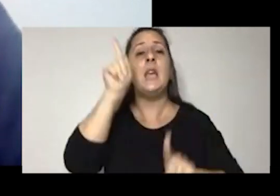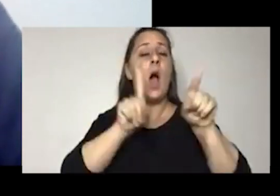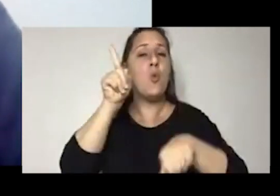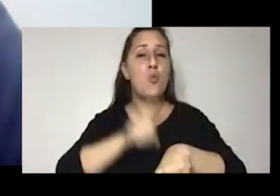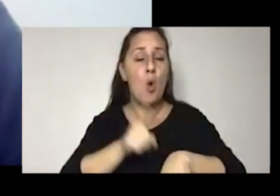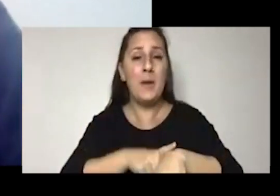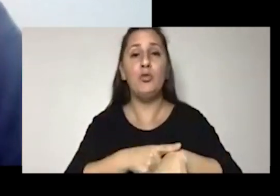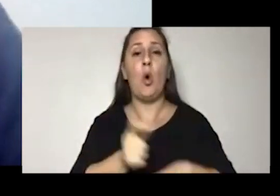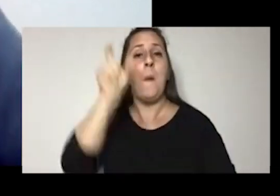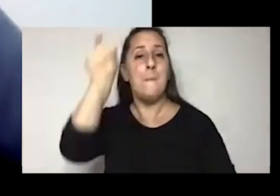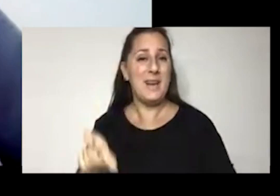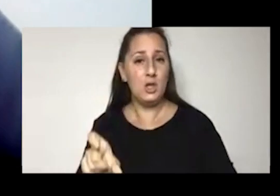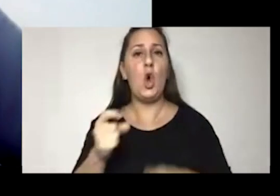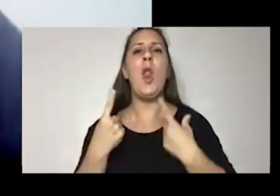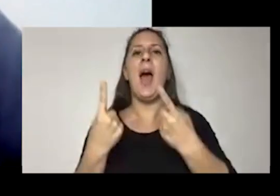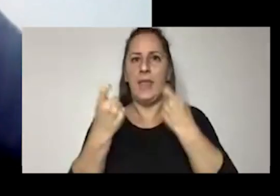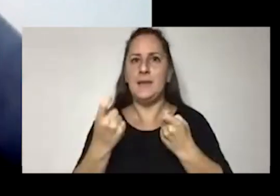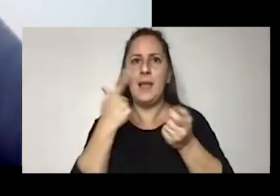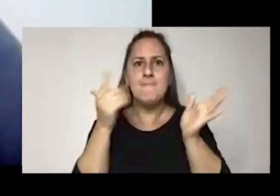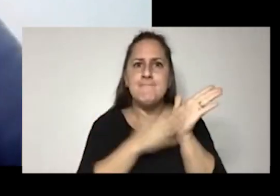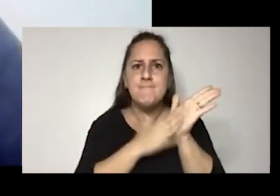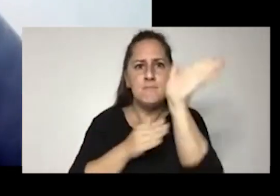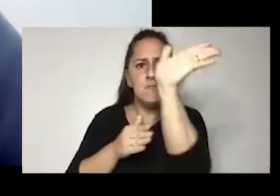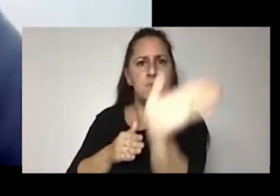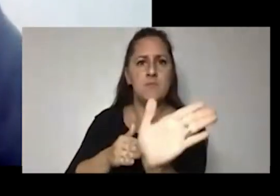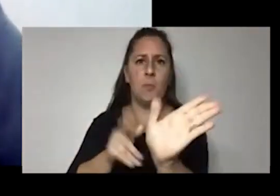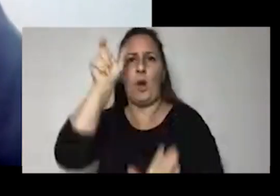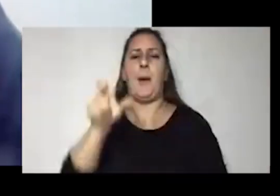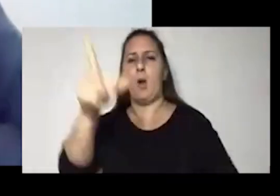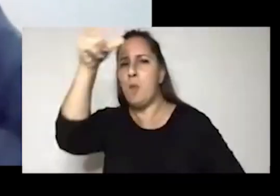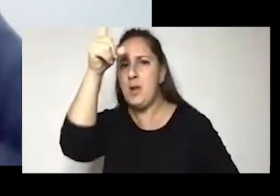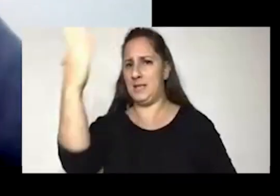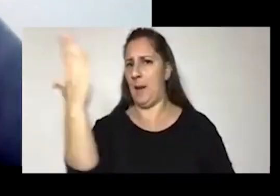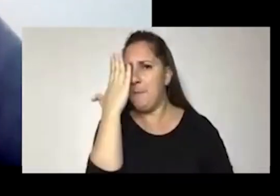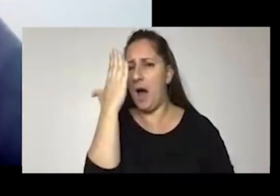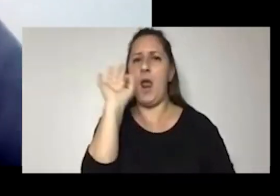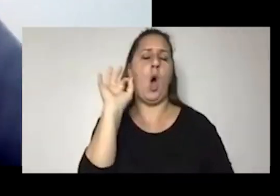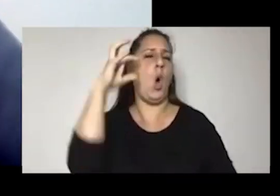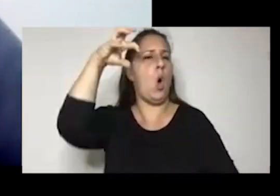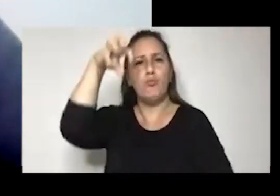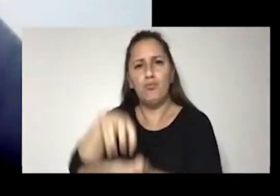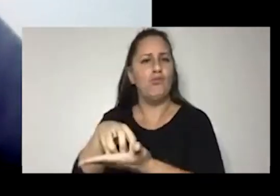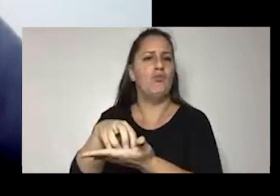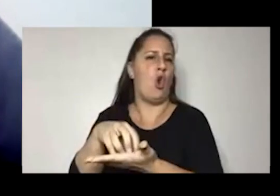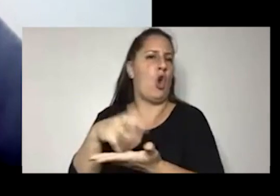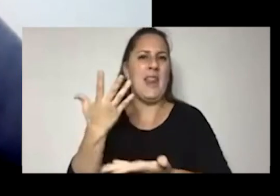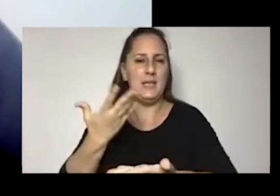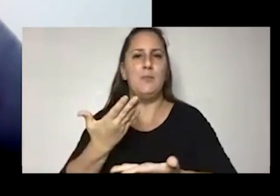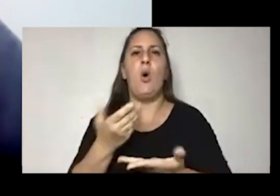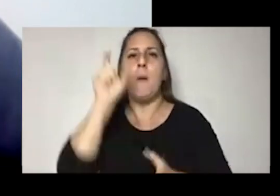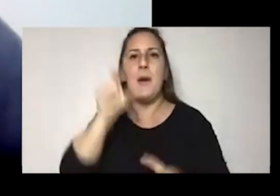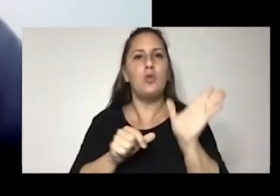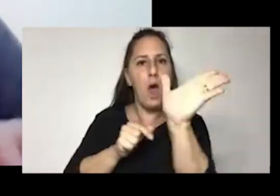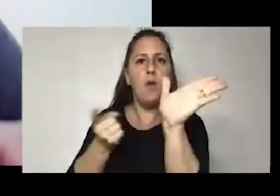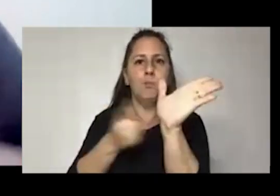necesita demostrar a un agente de tránsito o algún ente o algún organismo que la persona viajó en ese momento, en